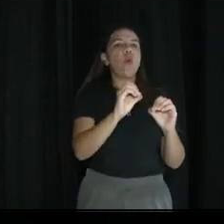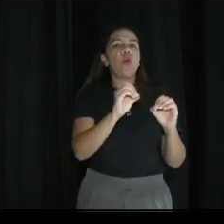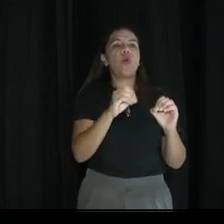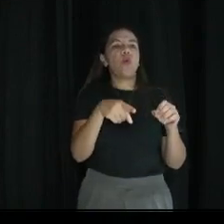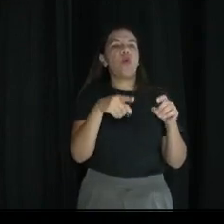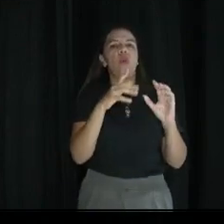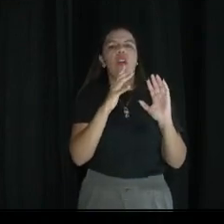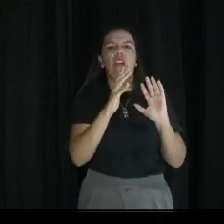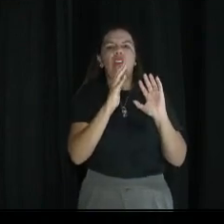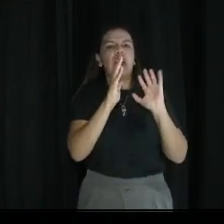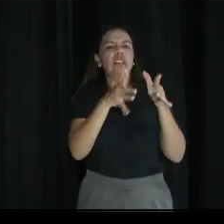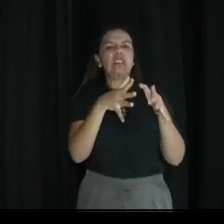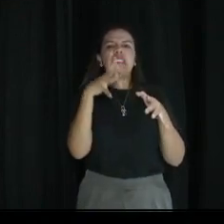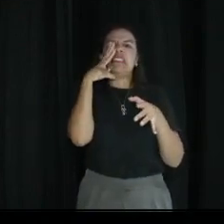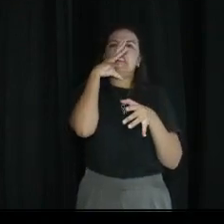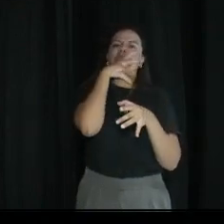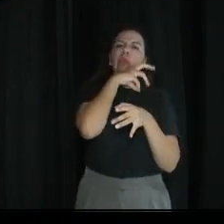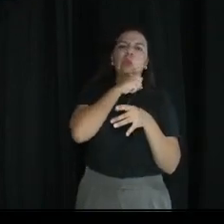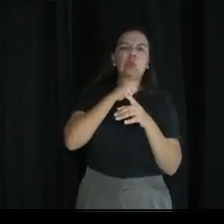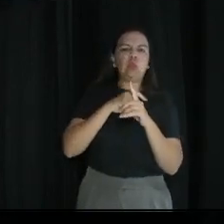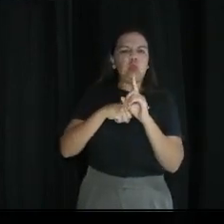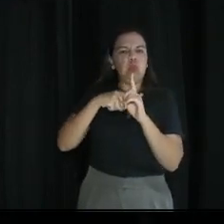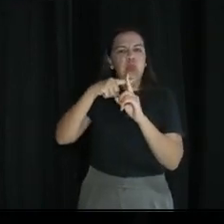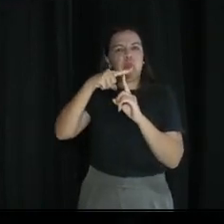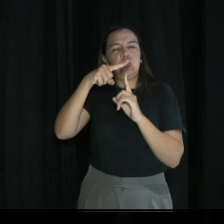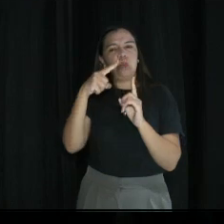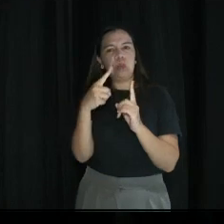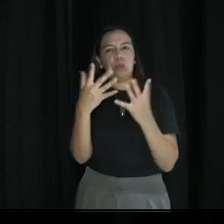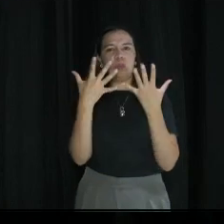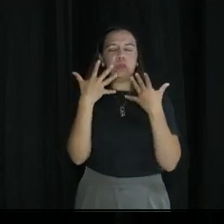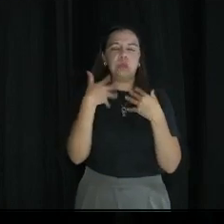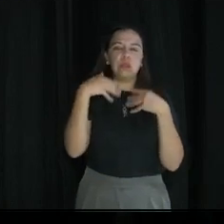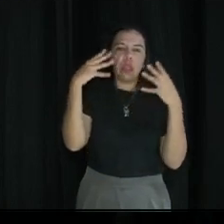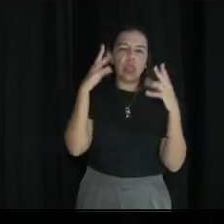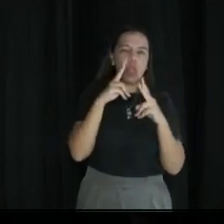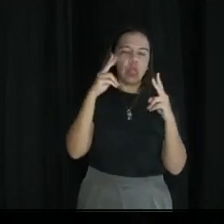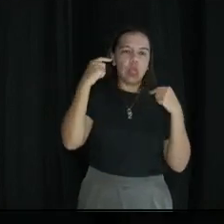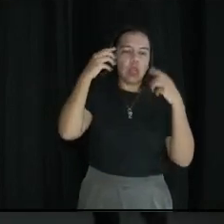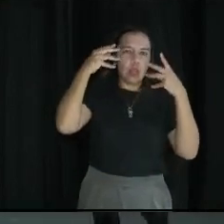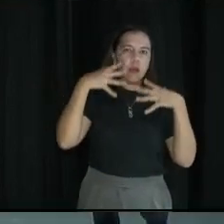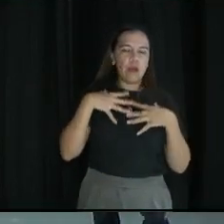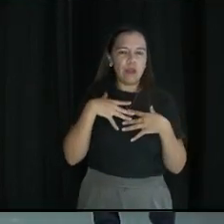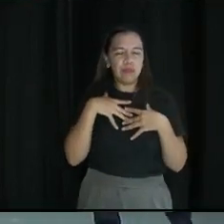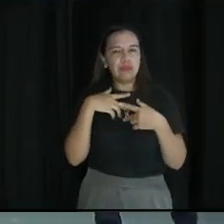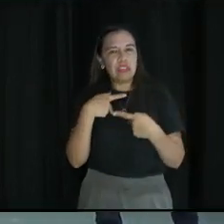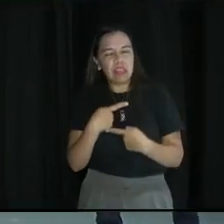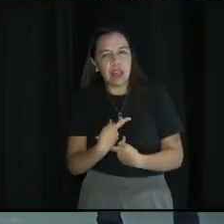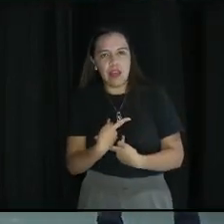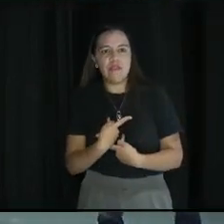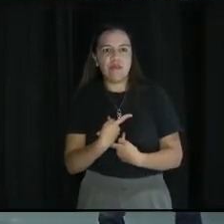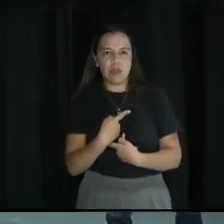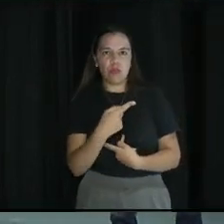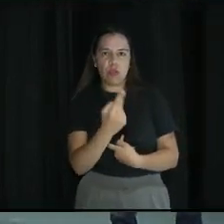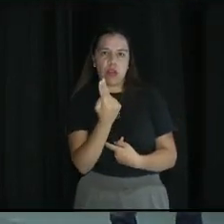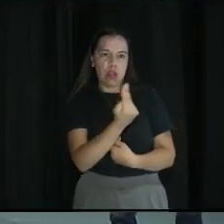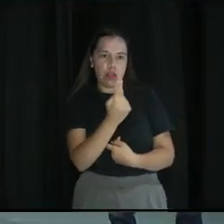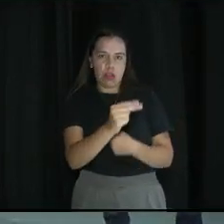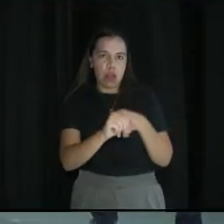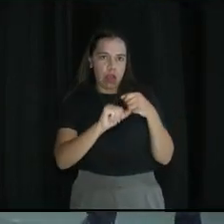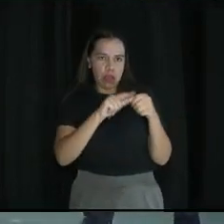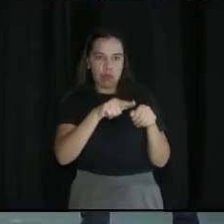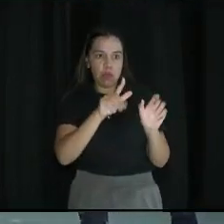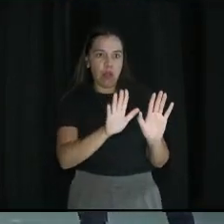así, a un clima que no sea el apropiado de acuerdo a sus necesidades fisiológicas que requiere la propia especie,